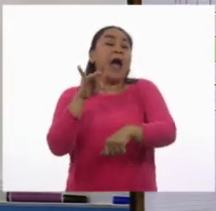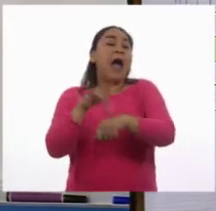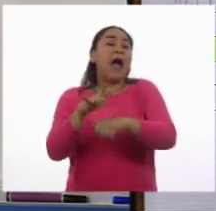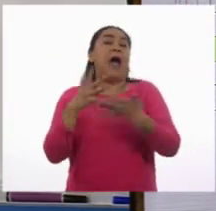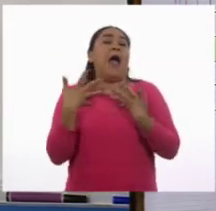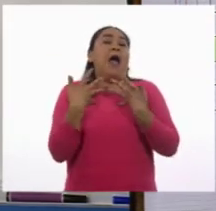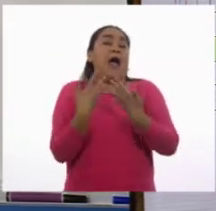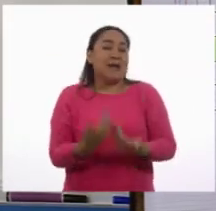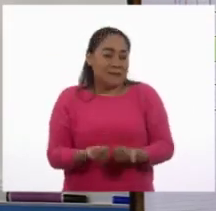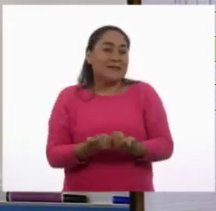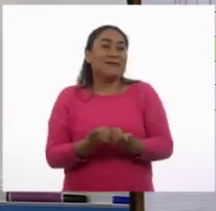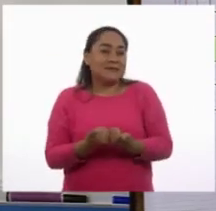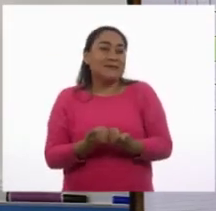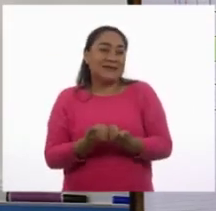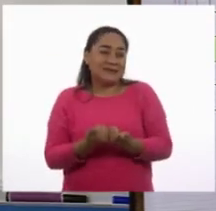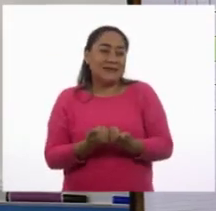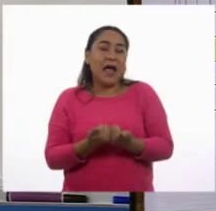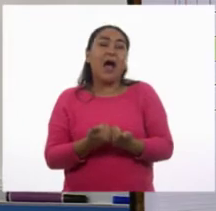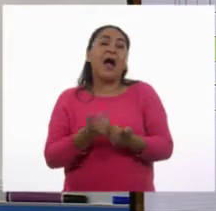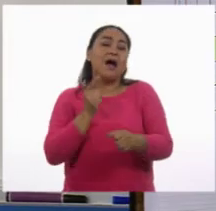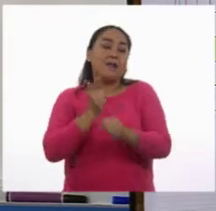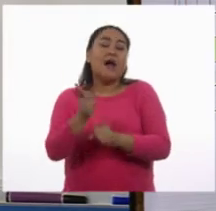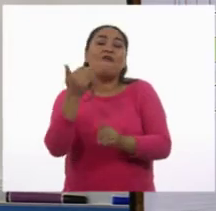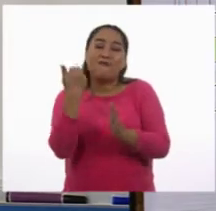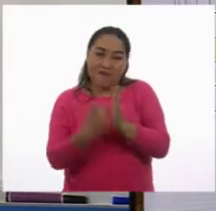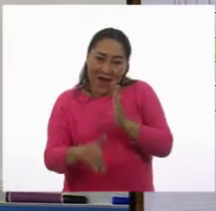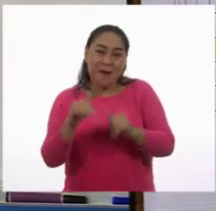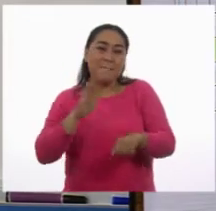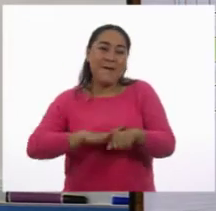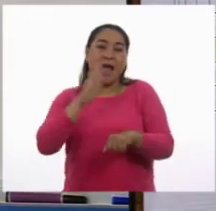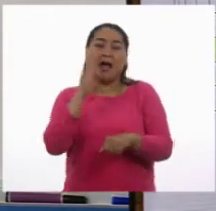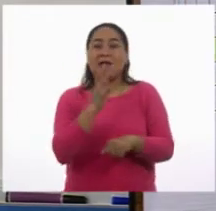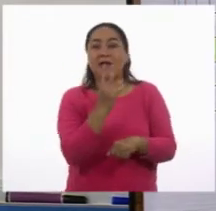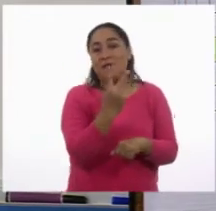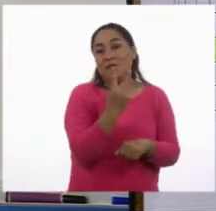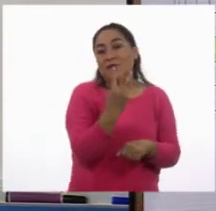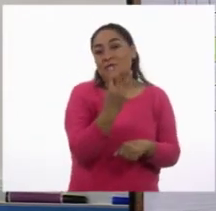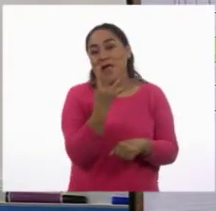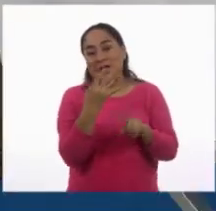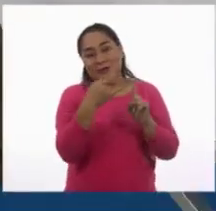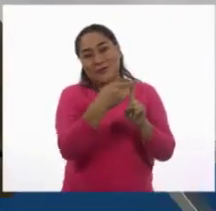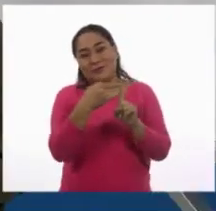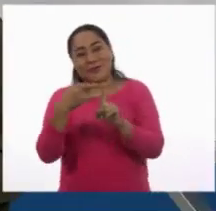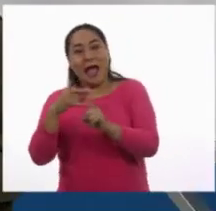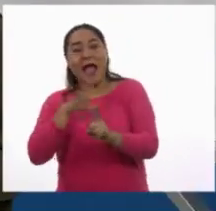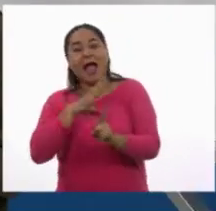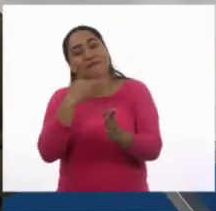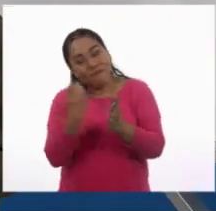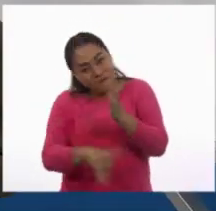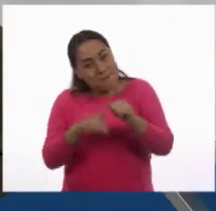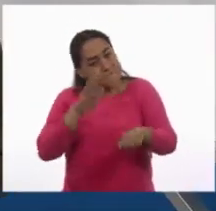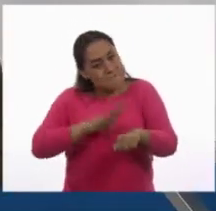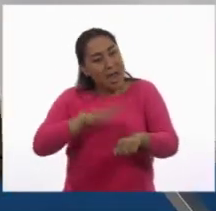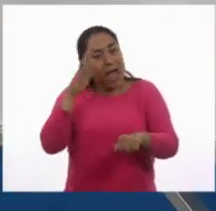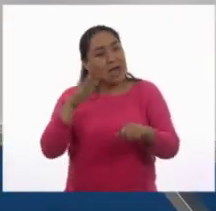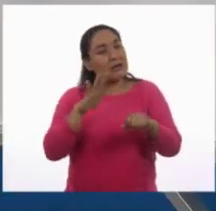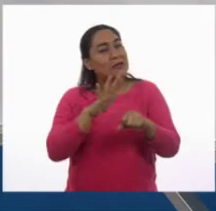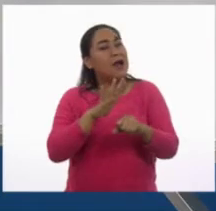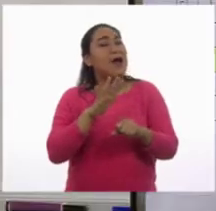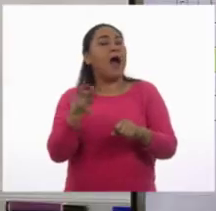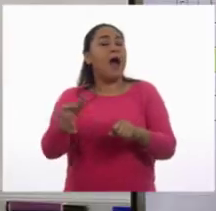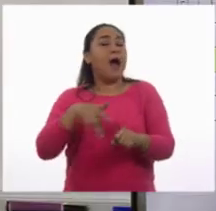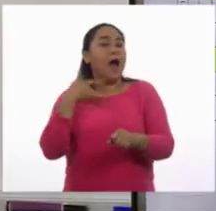chicos que están viendo ya la clase van a poder tener como de ventaja con quien jueguen en casa. Exacto. Porque entonces ya sabrán que